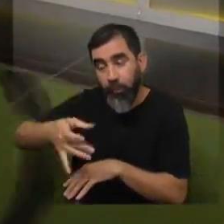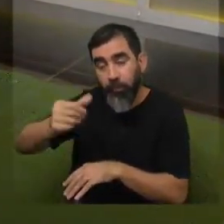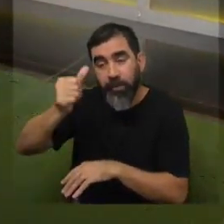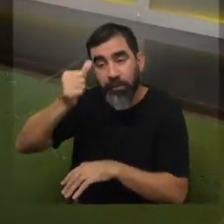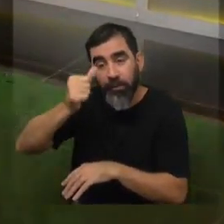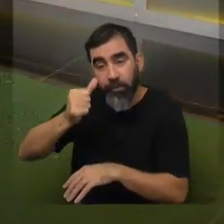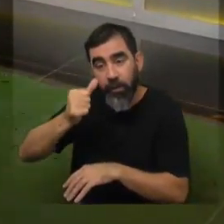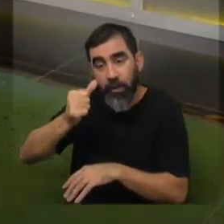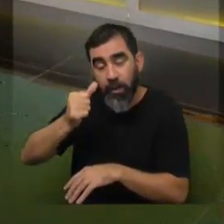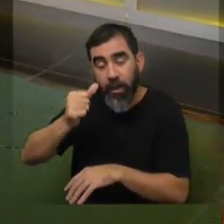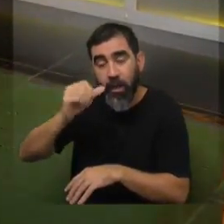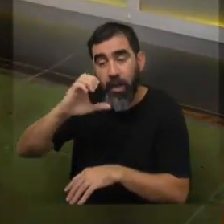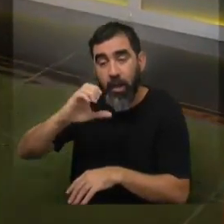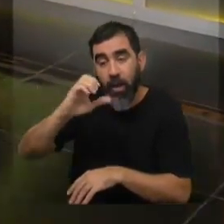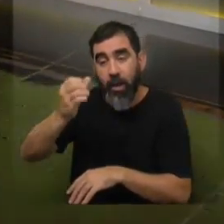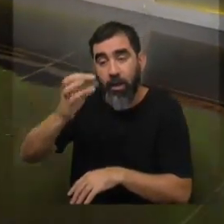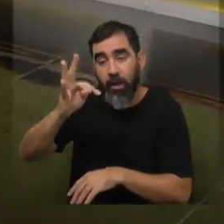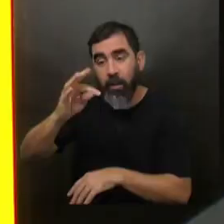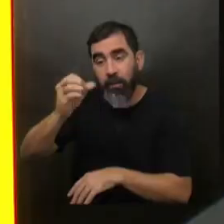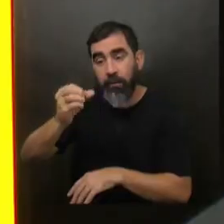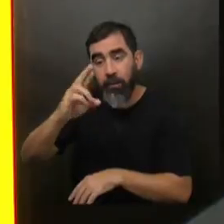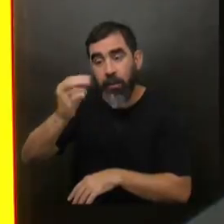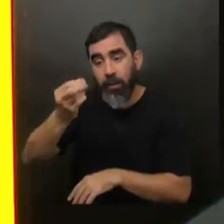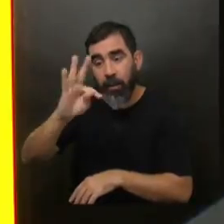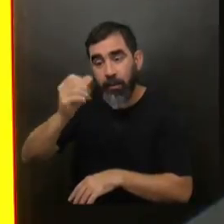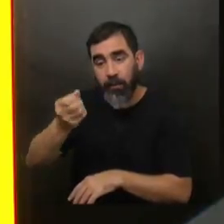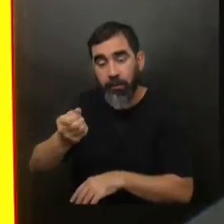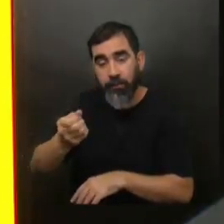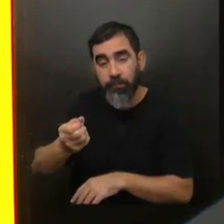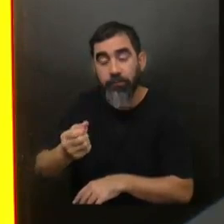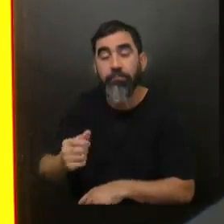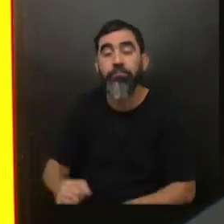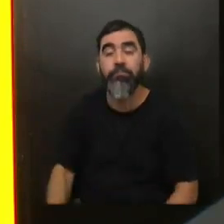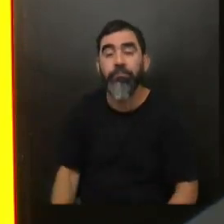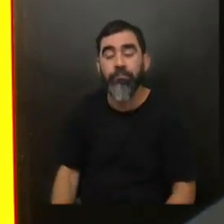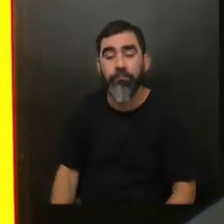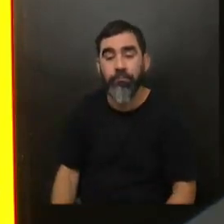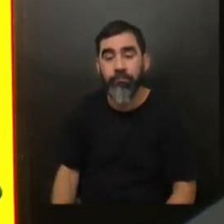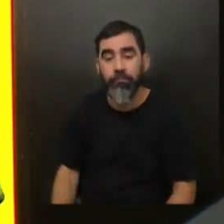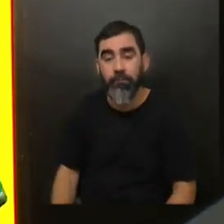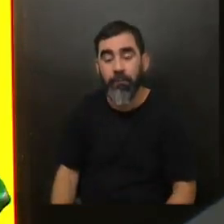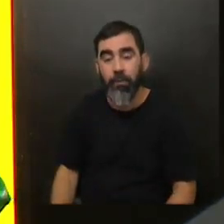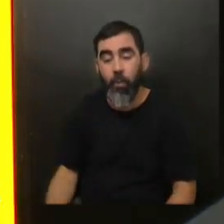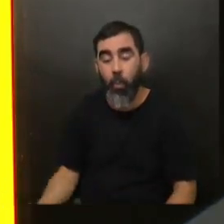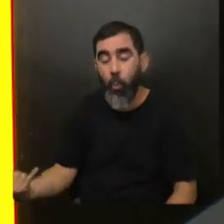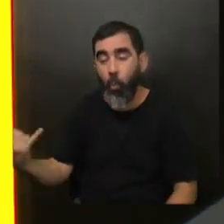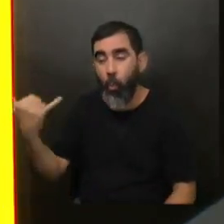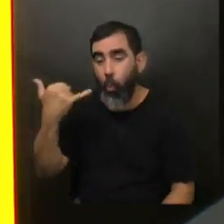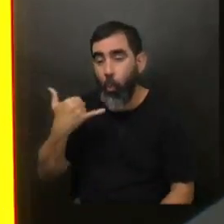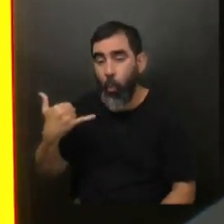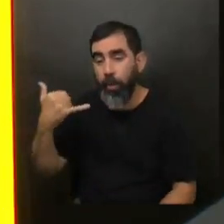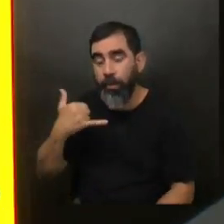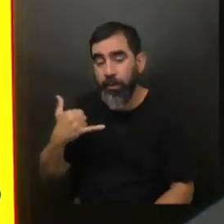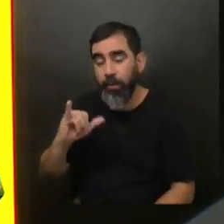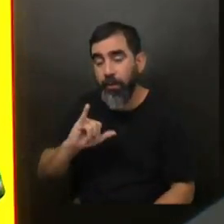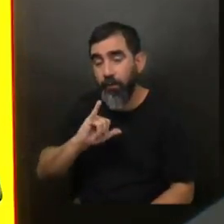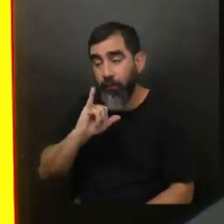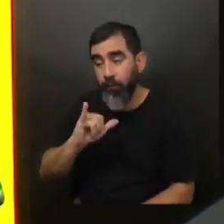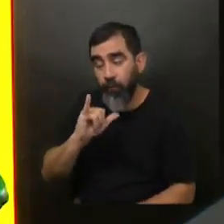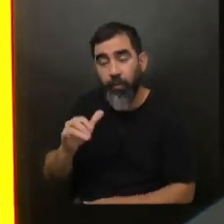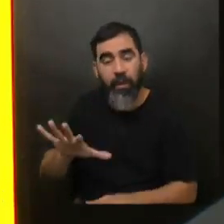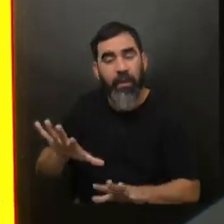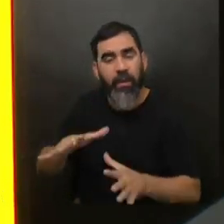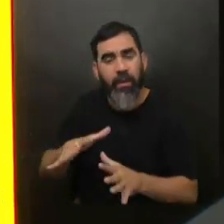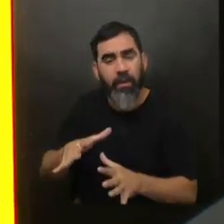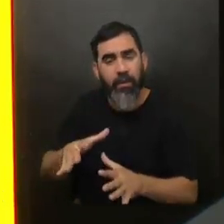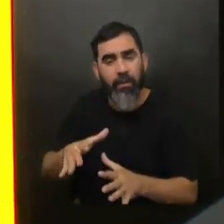cirugía de cataratas y de glaucoma, integrante de la clínica Oftalmovisión, y nos cuenta en esta primera parte del informe qué es